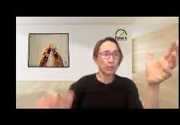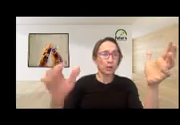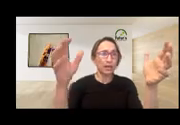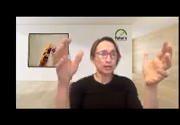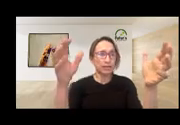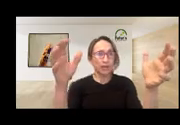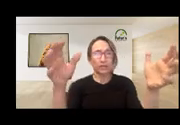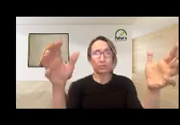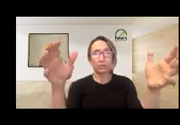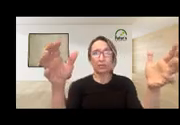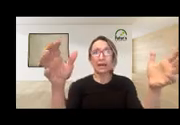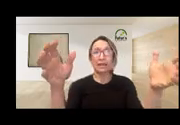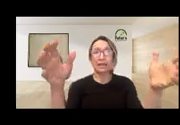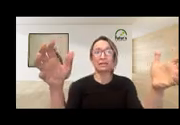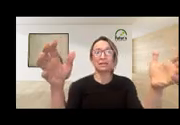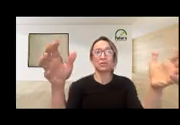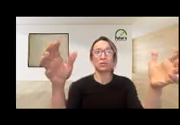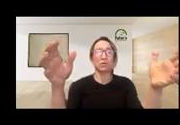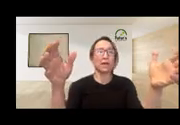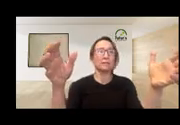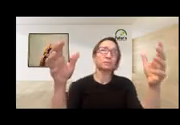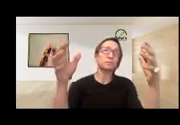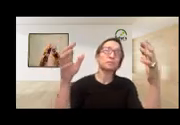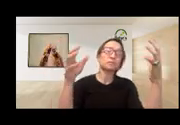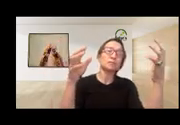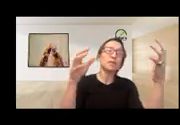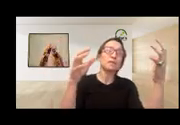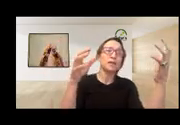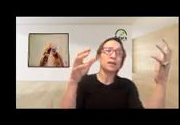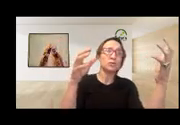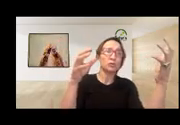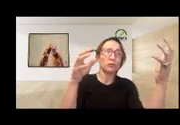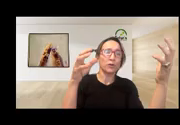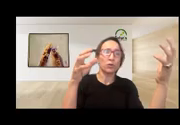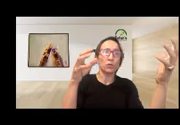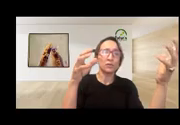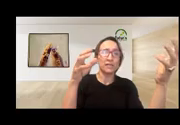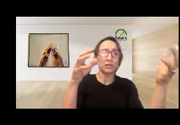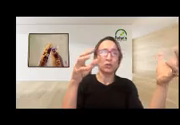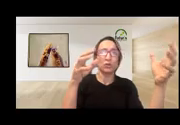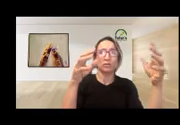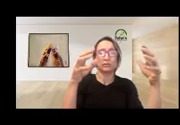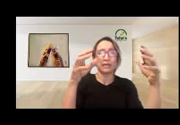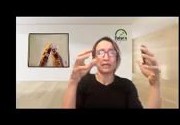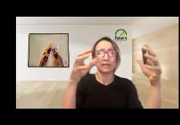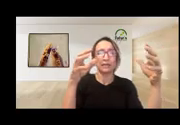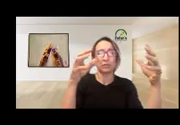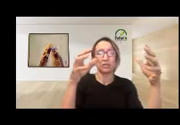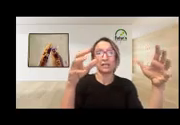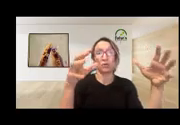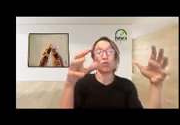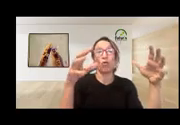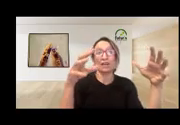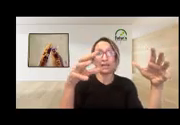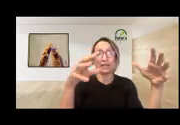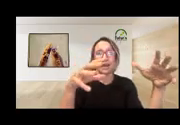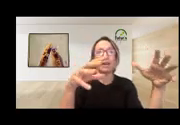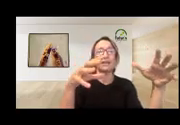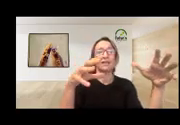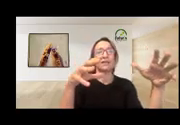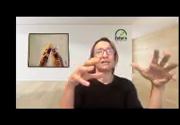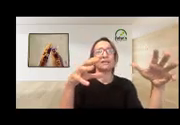huesos, porque también eso nos da pistas sobre si esto fue un sitio de